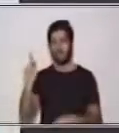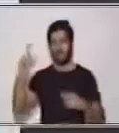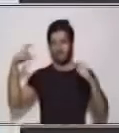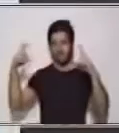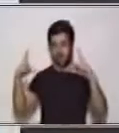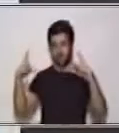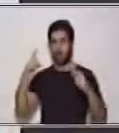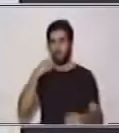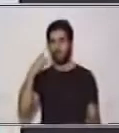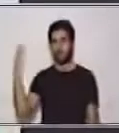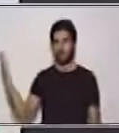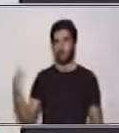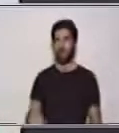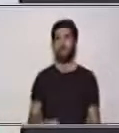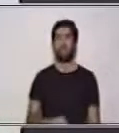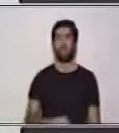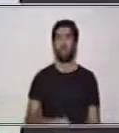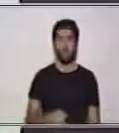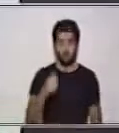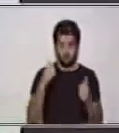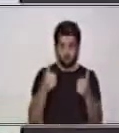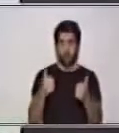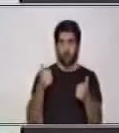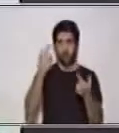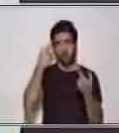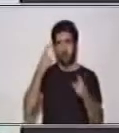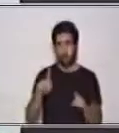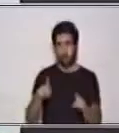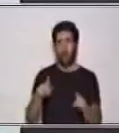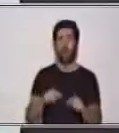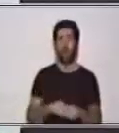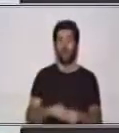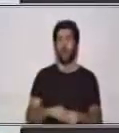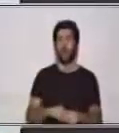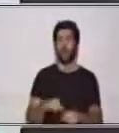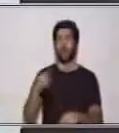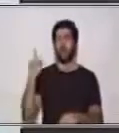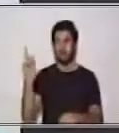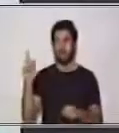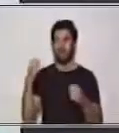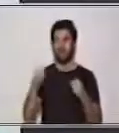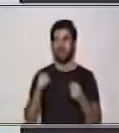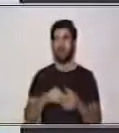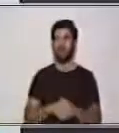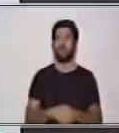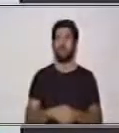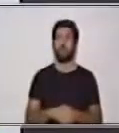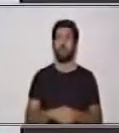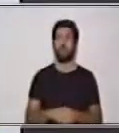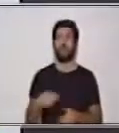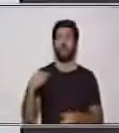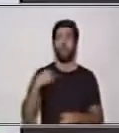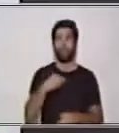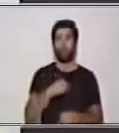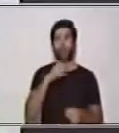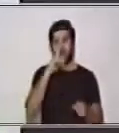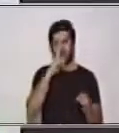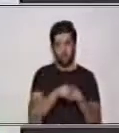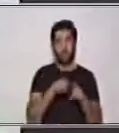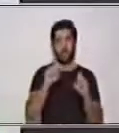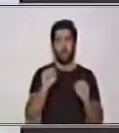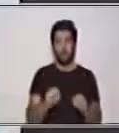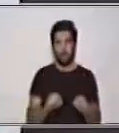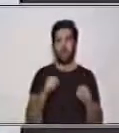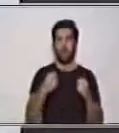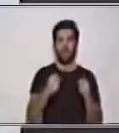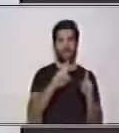2y. ¿Sí? Ok. Esto es por máximo común divisor. Pero también podemos factorar